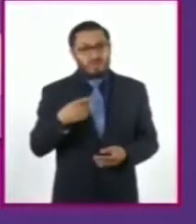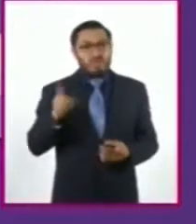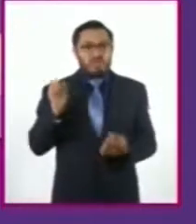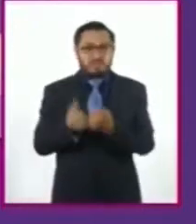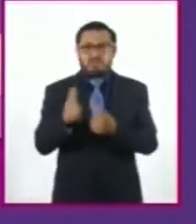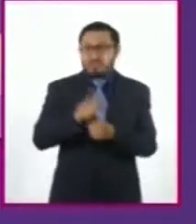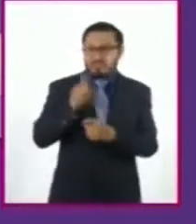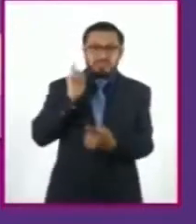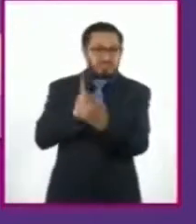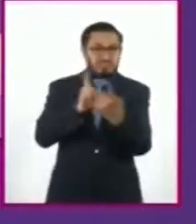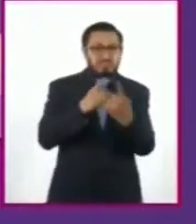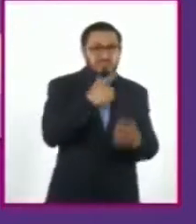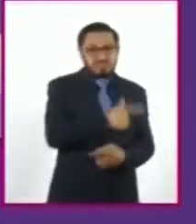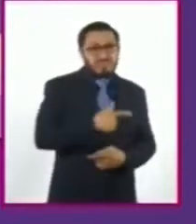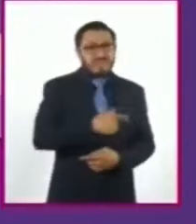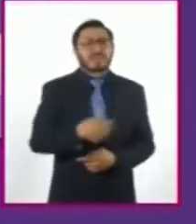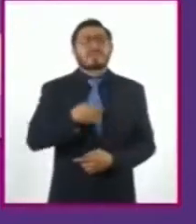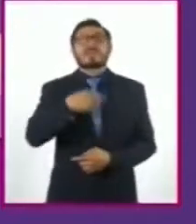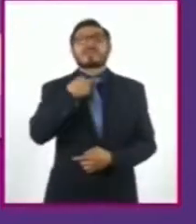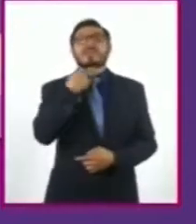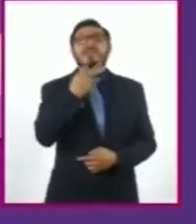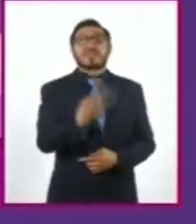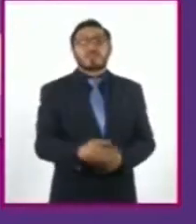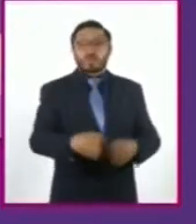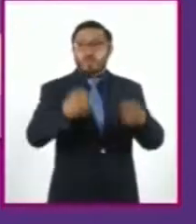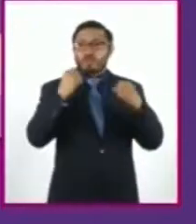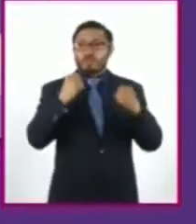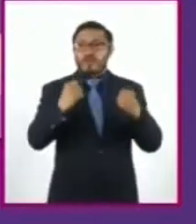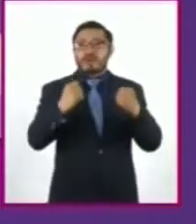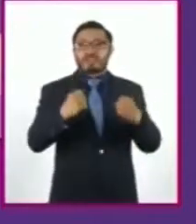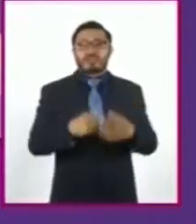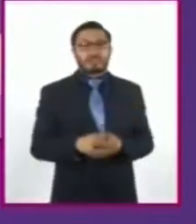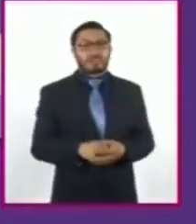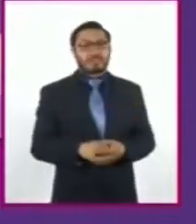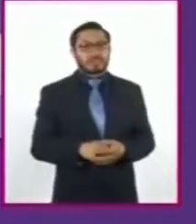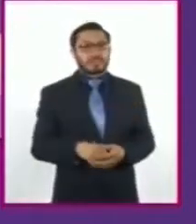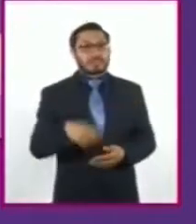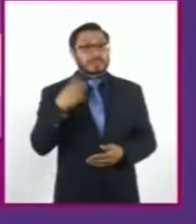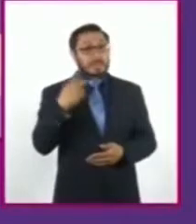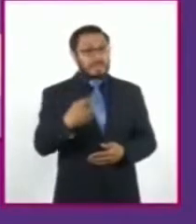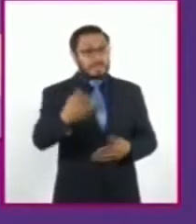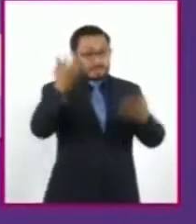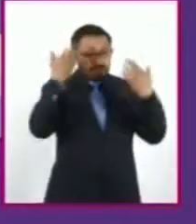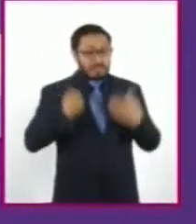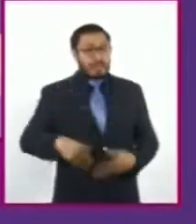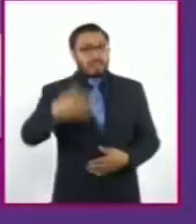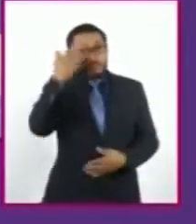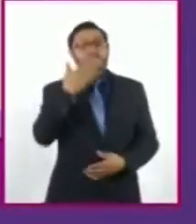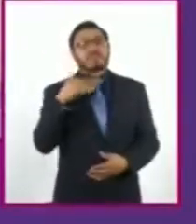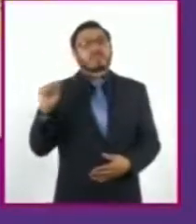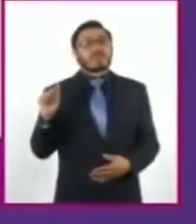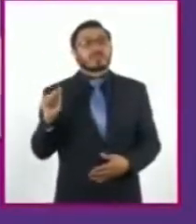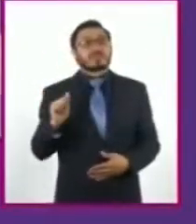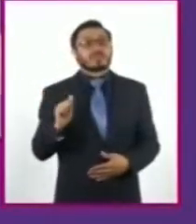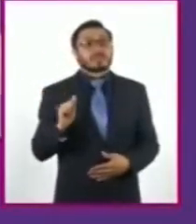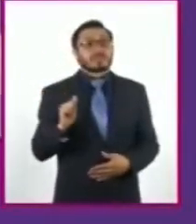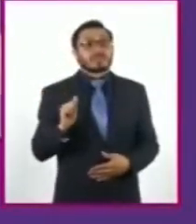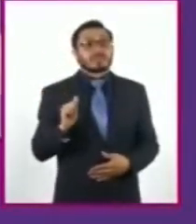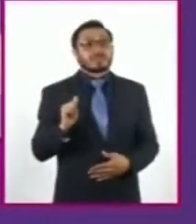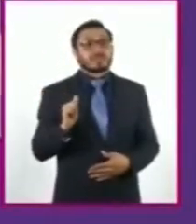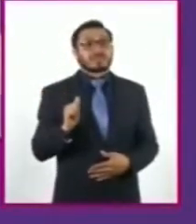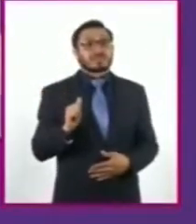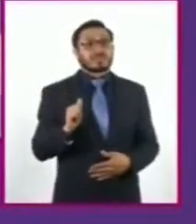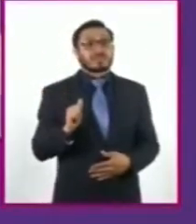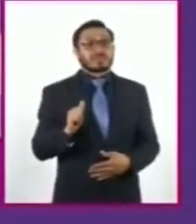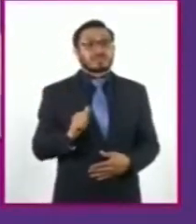y mi tono de voz es bastante potente. Esas son mis capacidades. En la columna